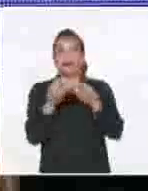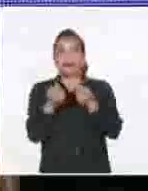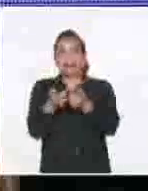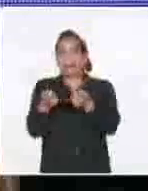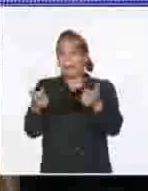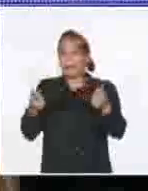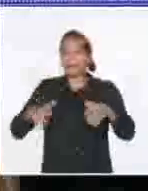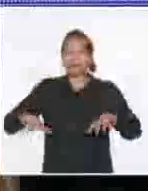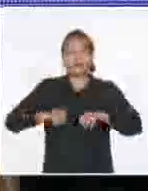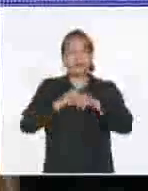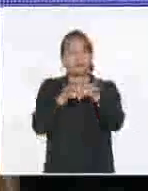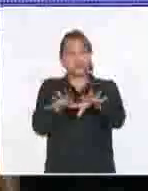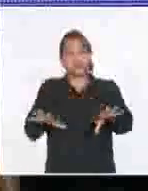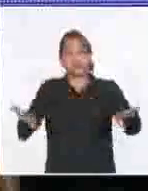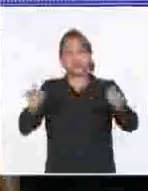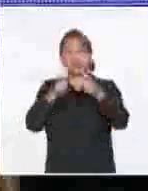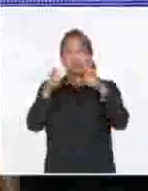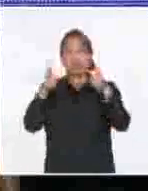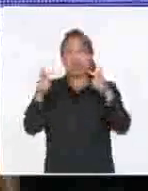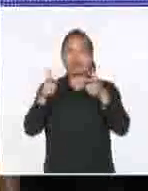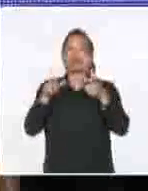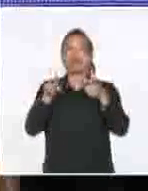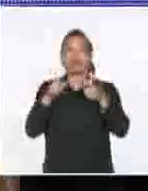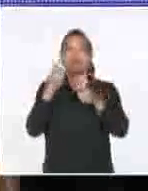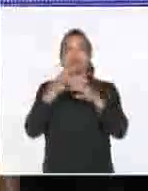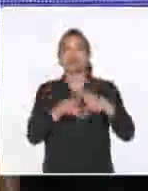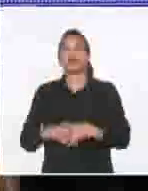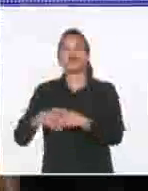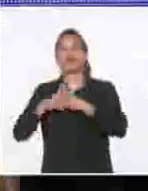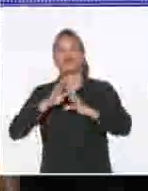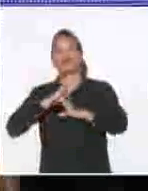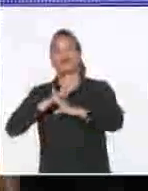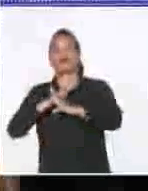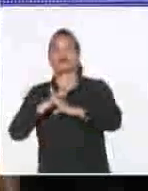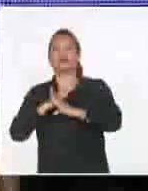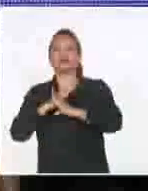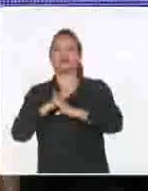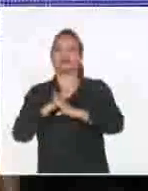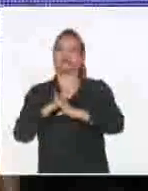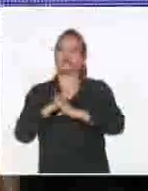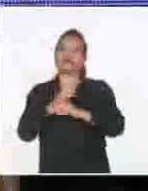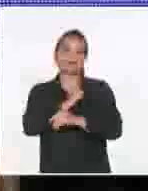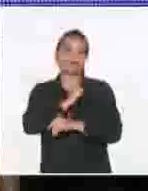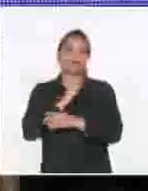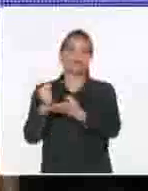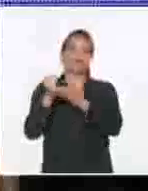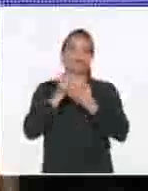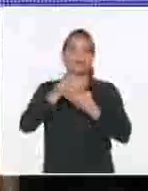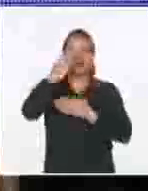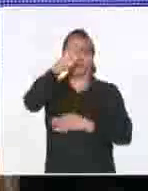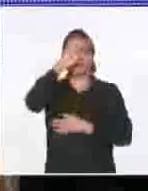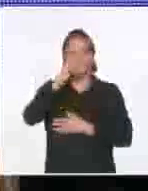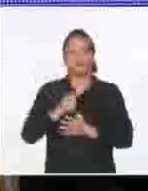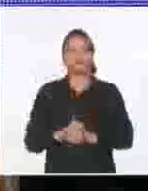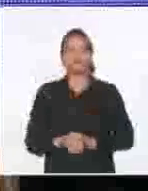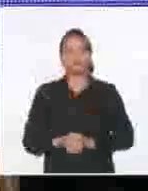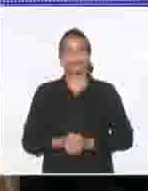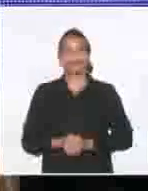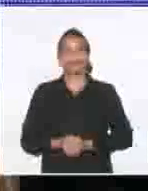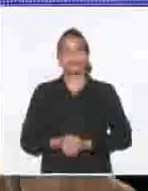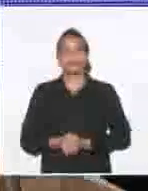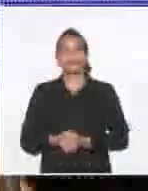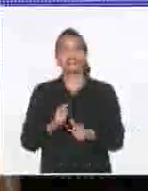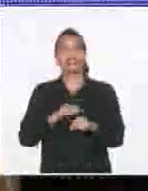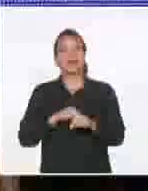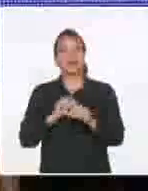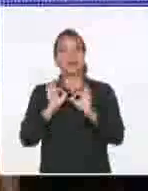y por el bloqueo que lo tomó como un aliado cruel. Y en ese momento